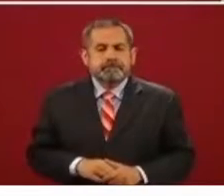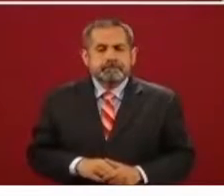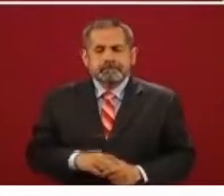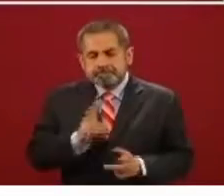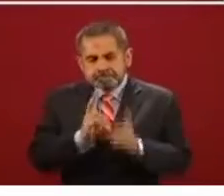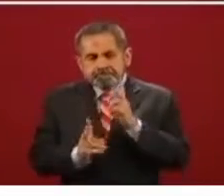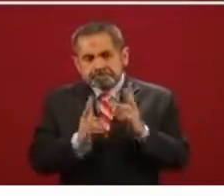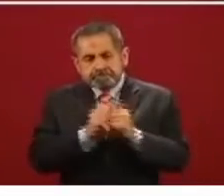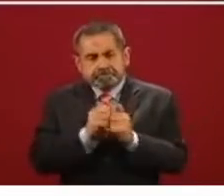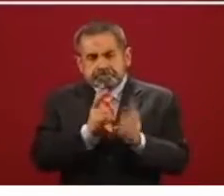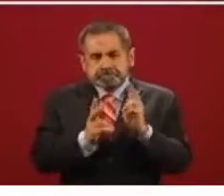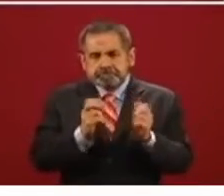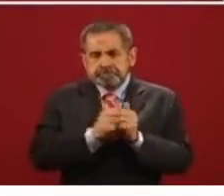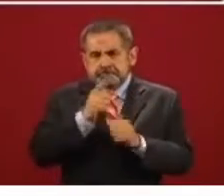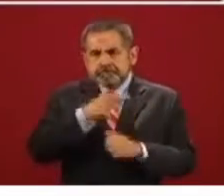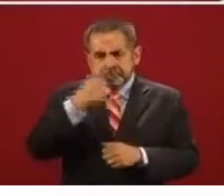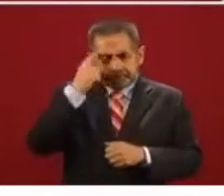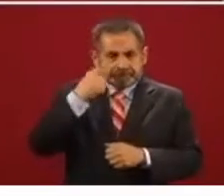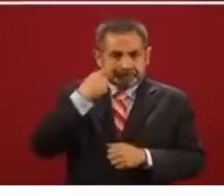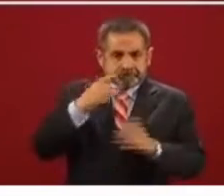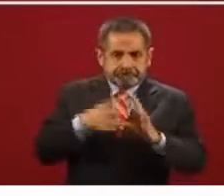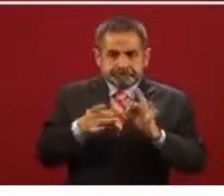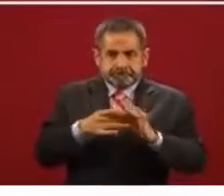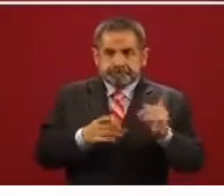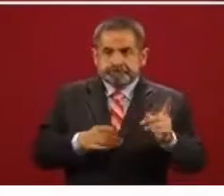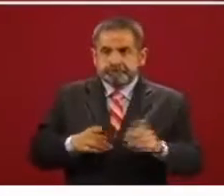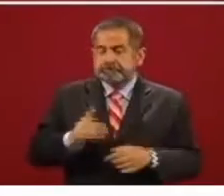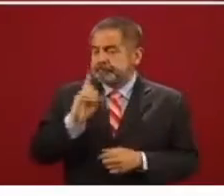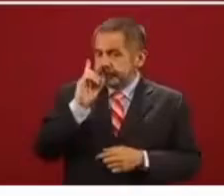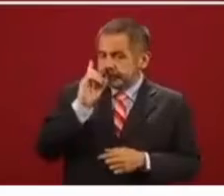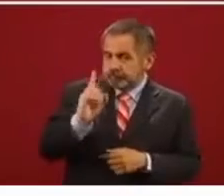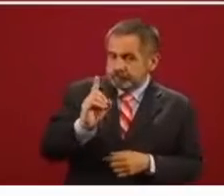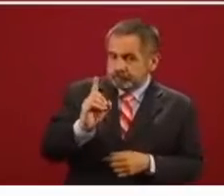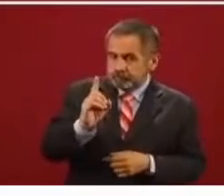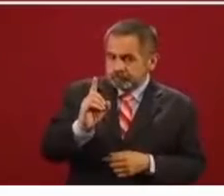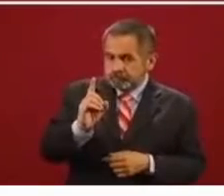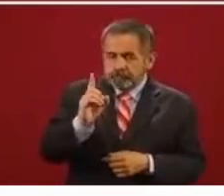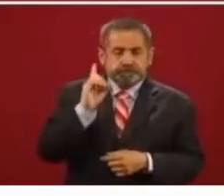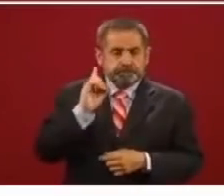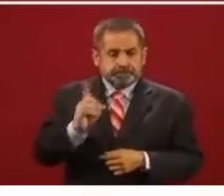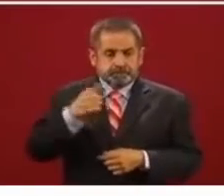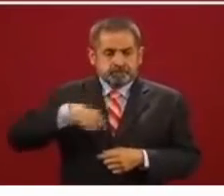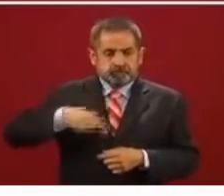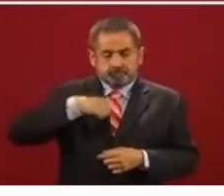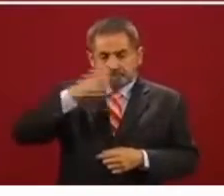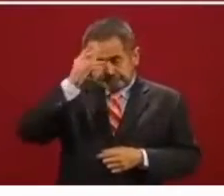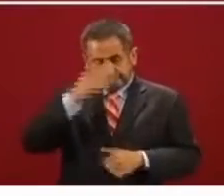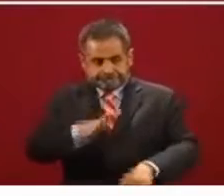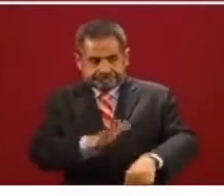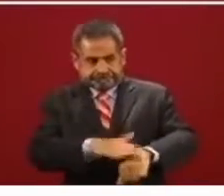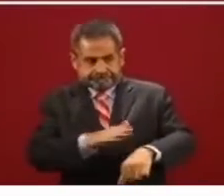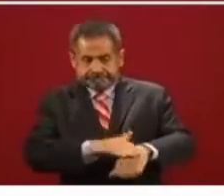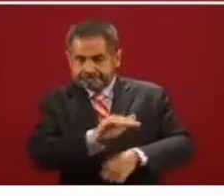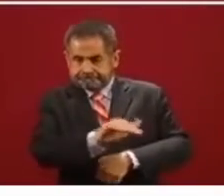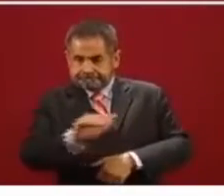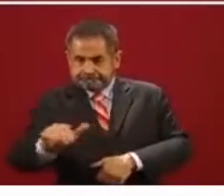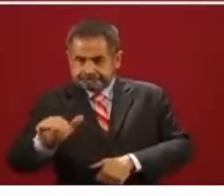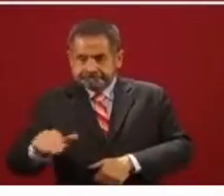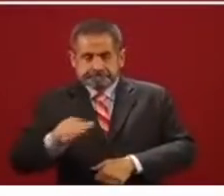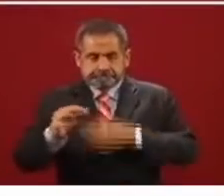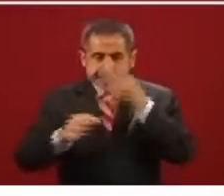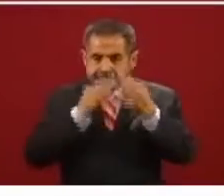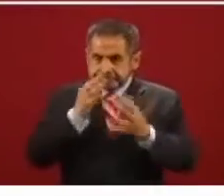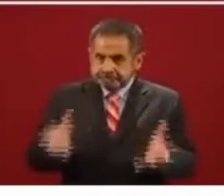Tuvimos una plática, ¿para qué? Decir, a ver, el primer acuerdo es, vamos a exhortar, vamos a